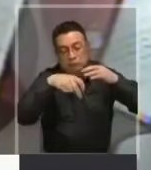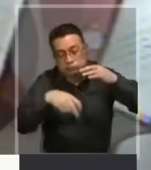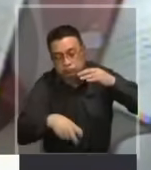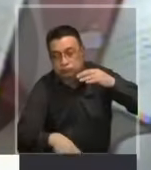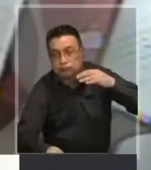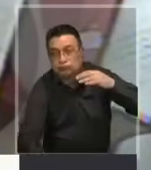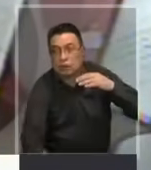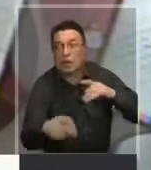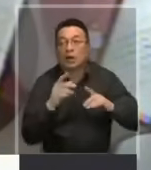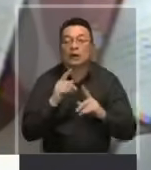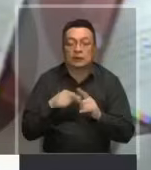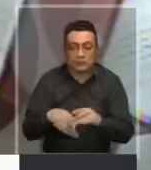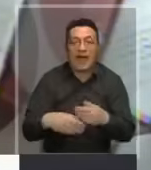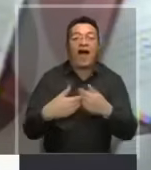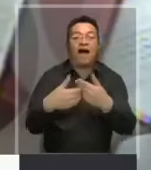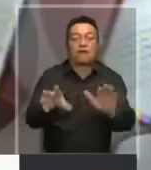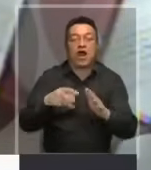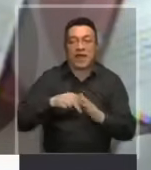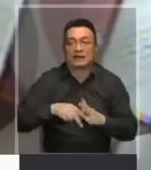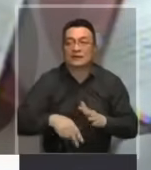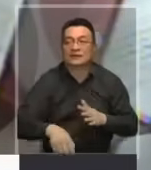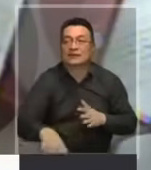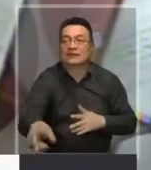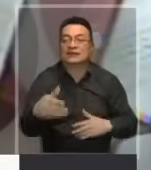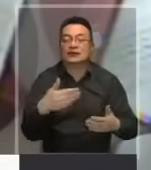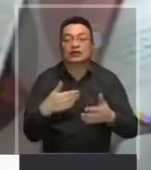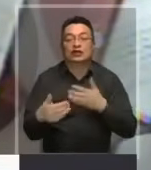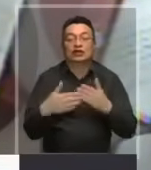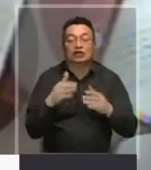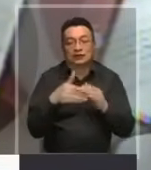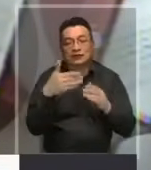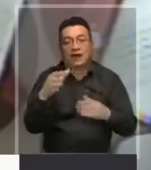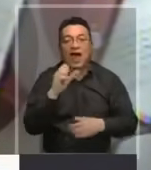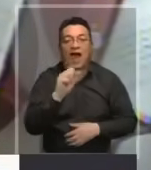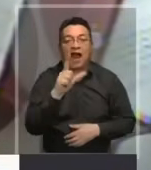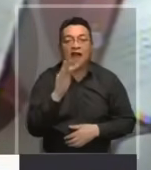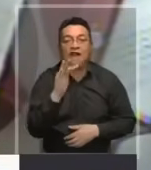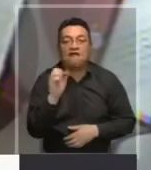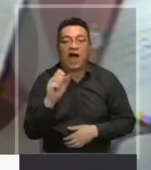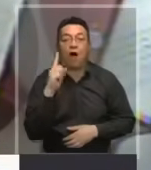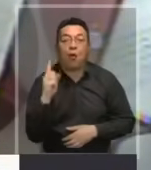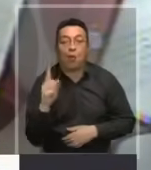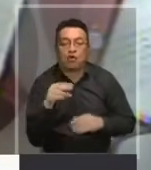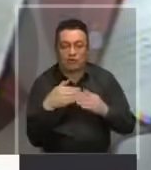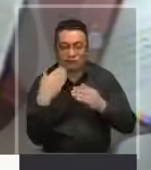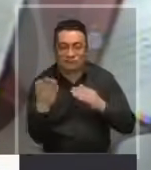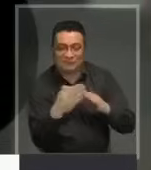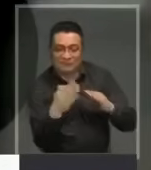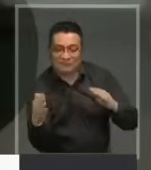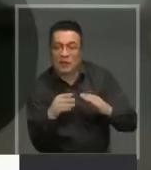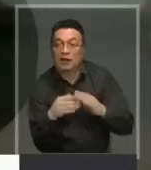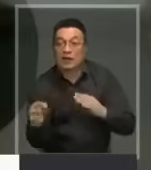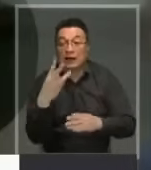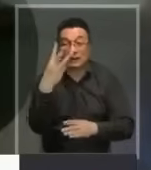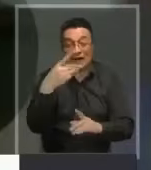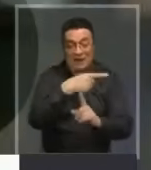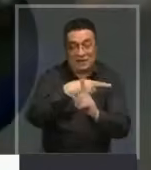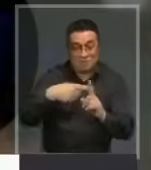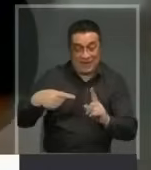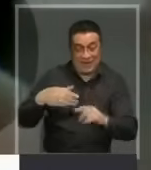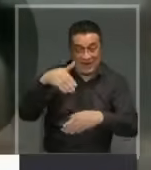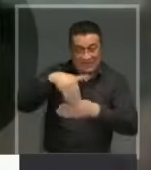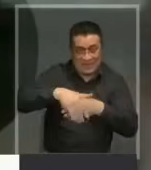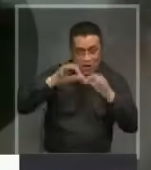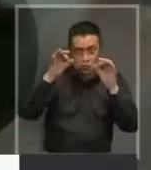para enfilar hacia la salida por el denominado sector Alfa 1. Justo a las 3 y media de la tarde con 16